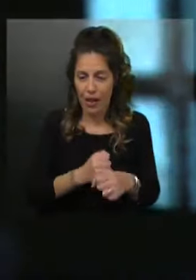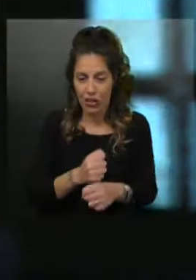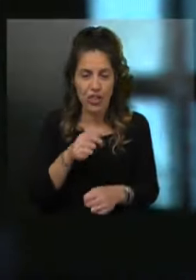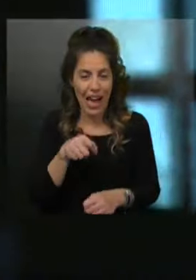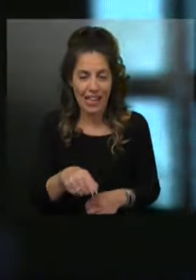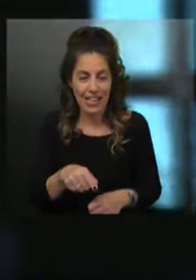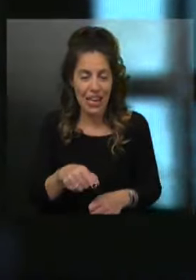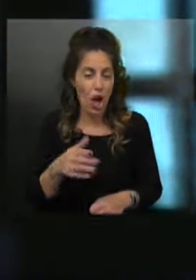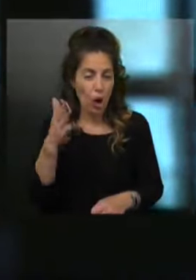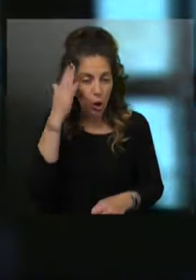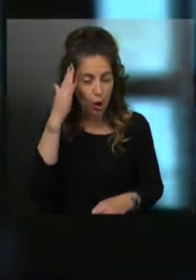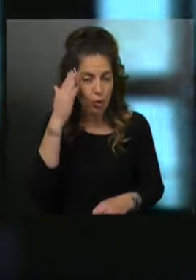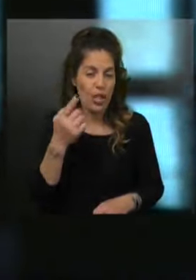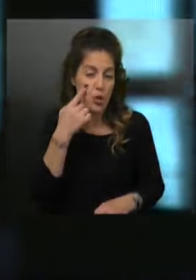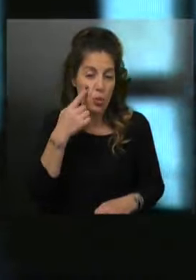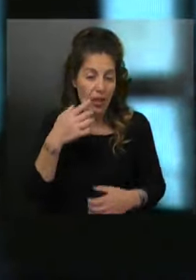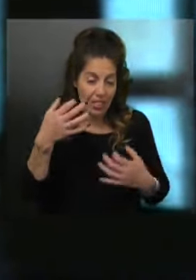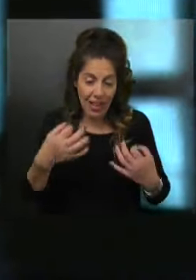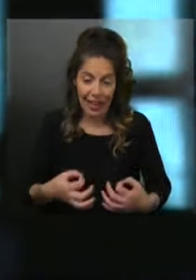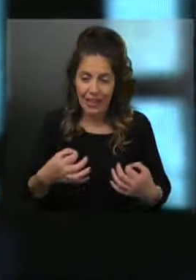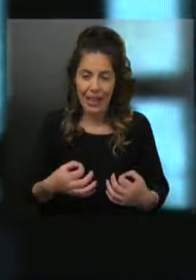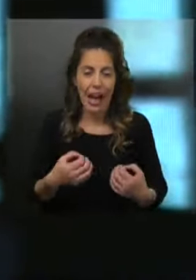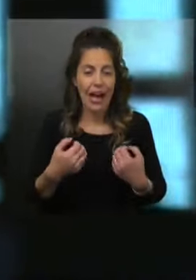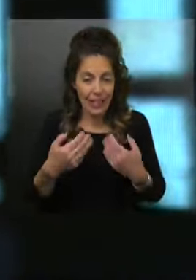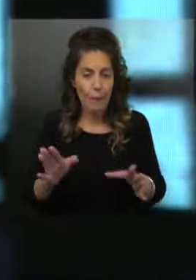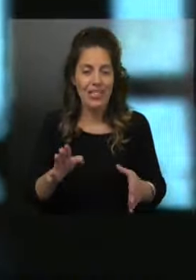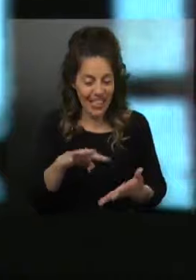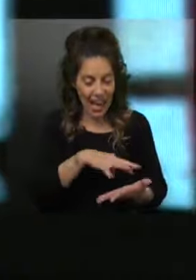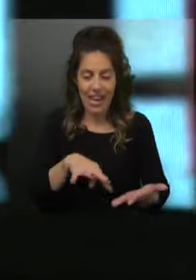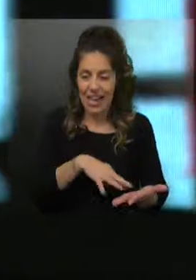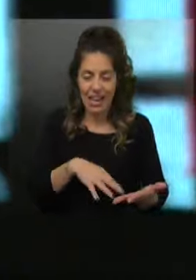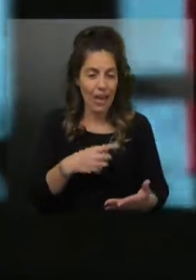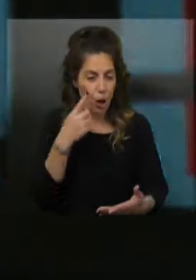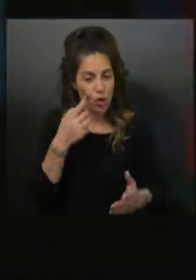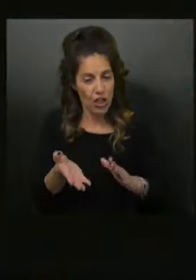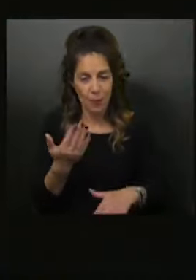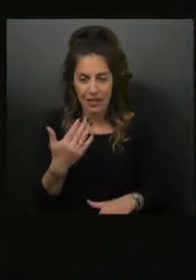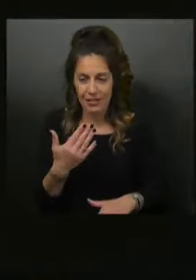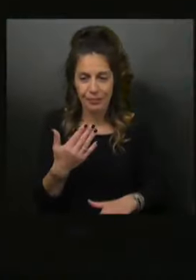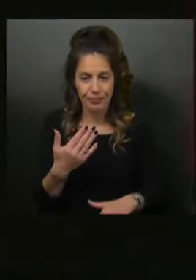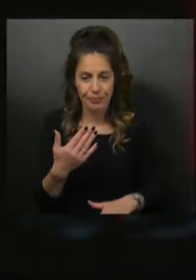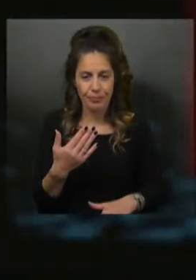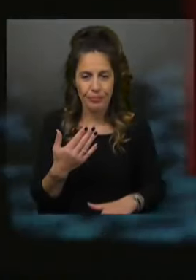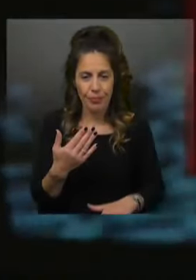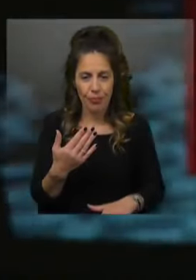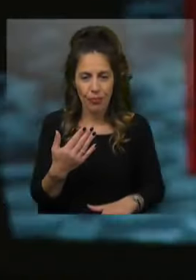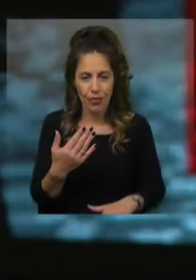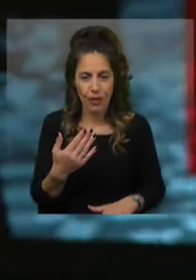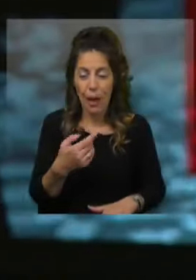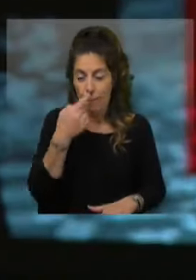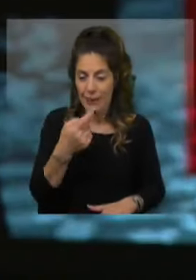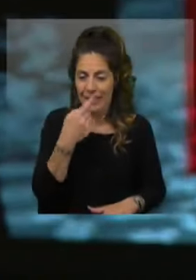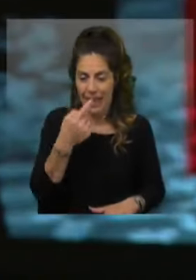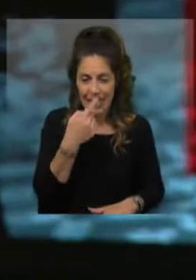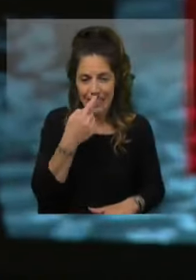la realidad que lo que fue ahí empecé a interiorizar me a leer a conocer más y bueno y y mi interés